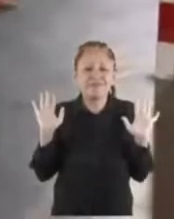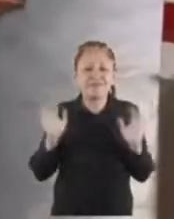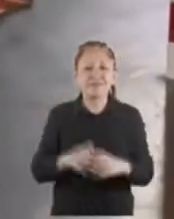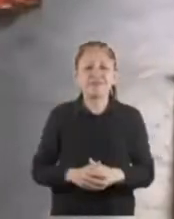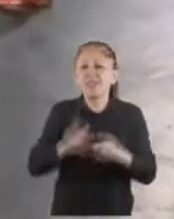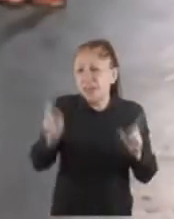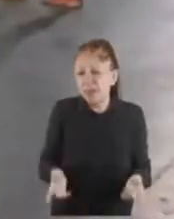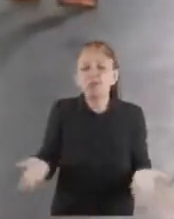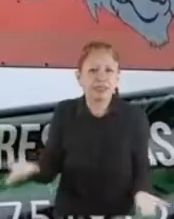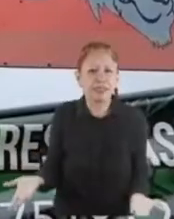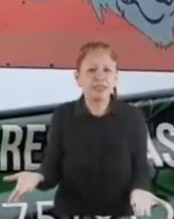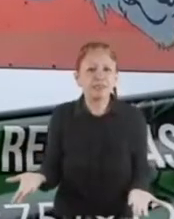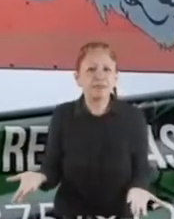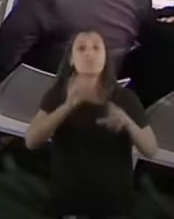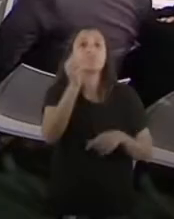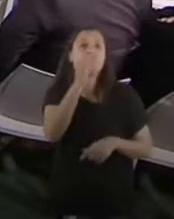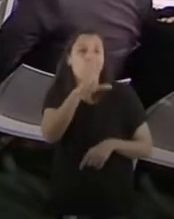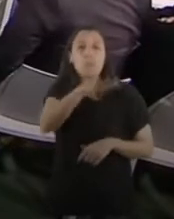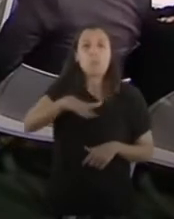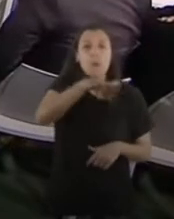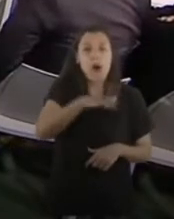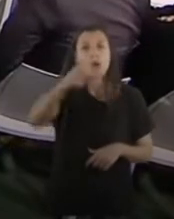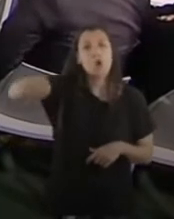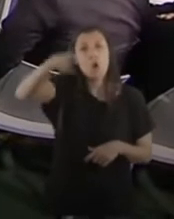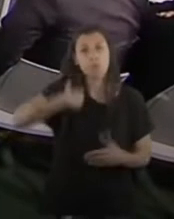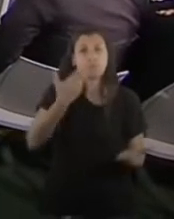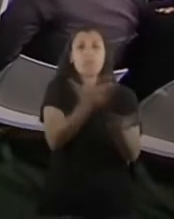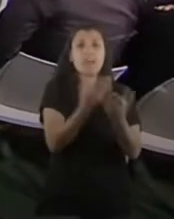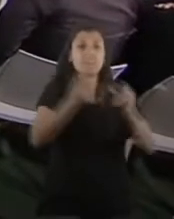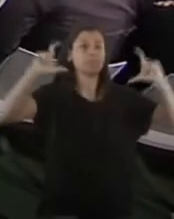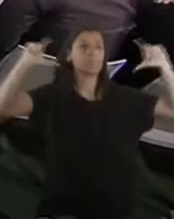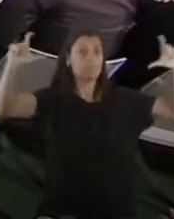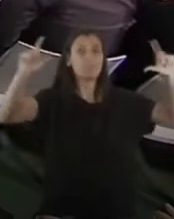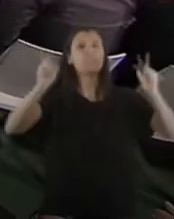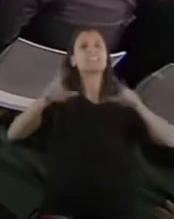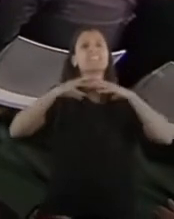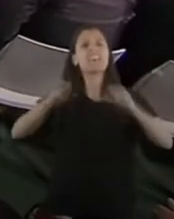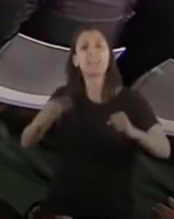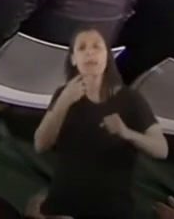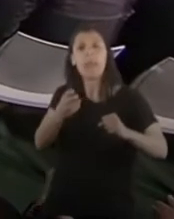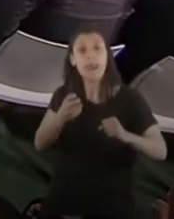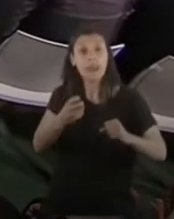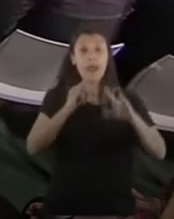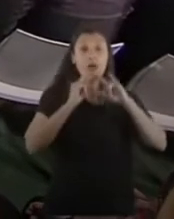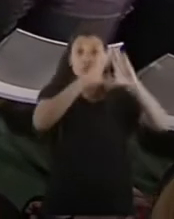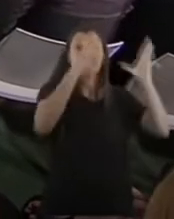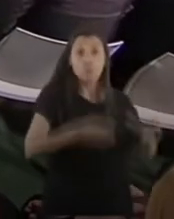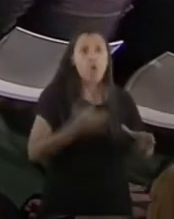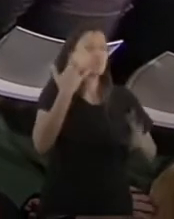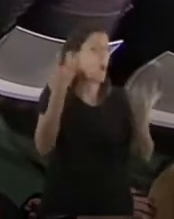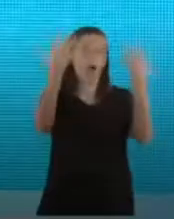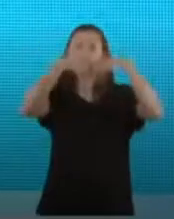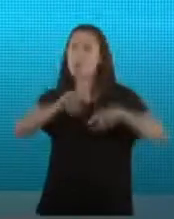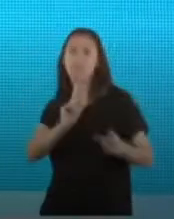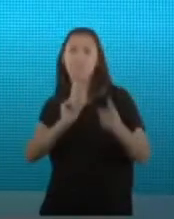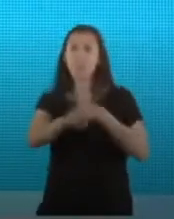el link de clubes de barrio, van a presentar la personería y la Secretaría de Energía va a estar